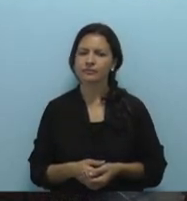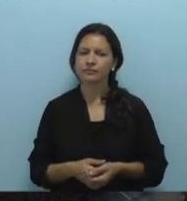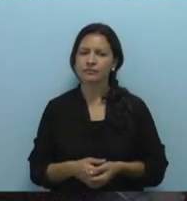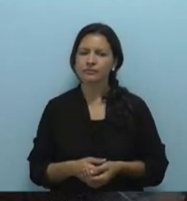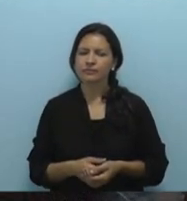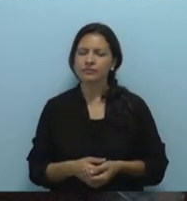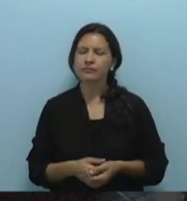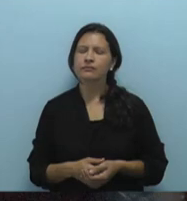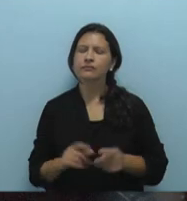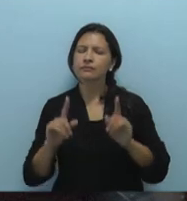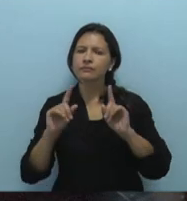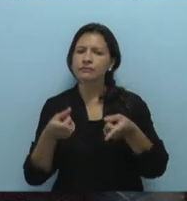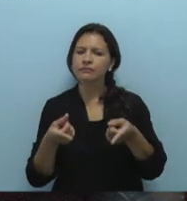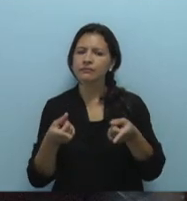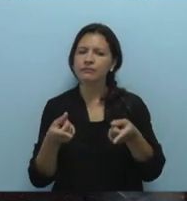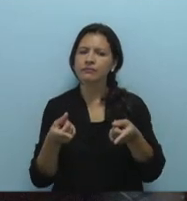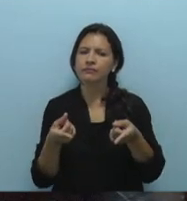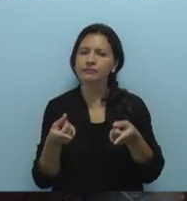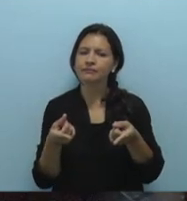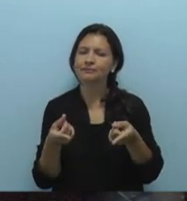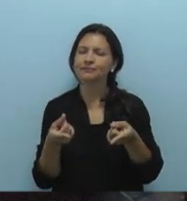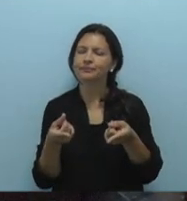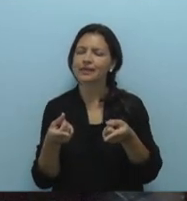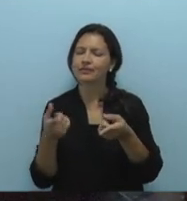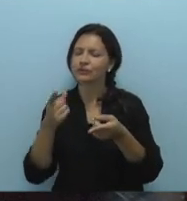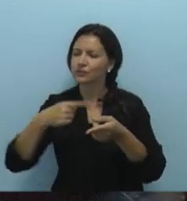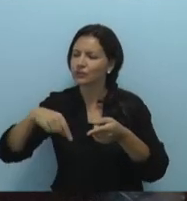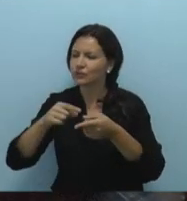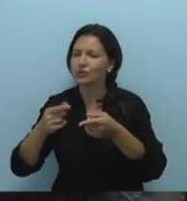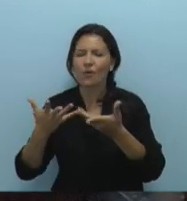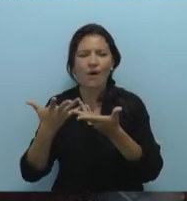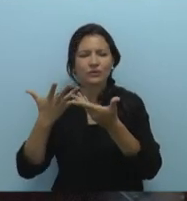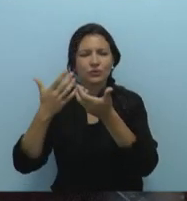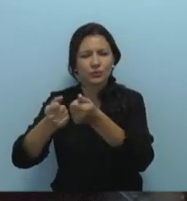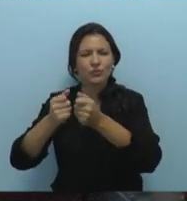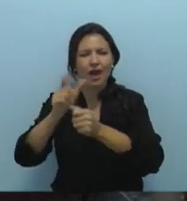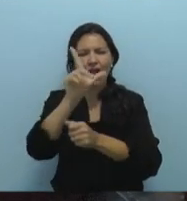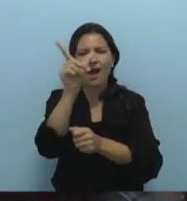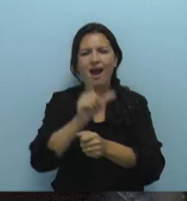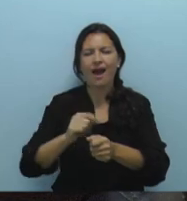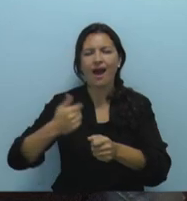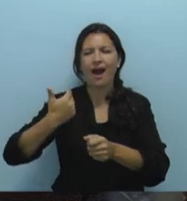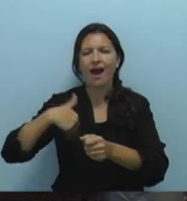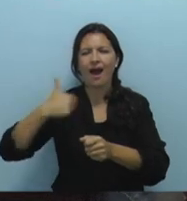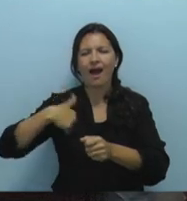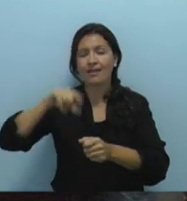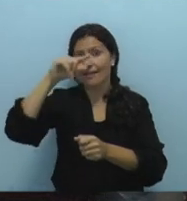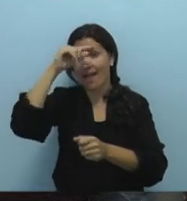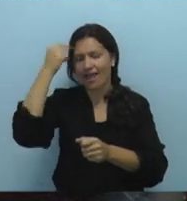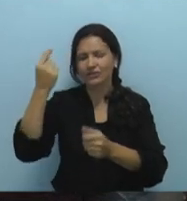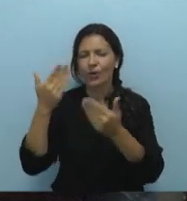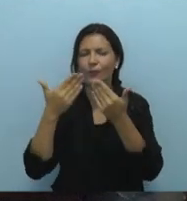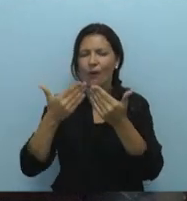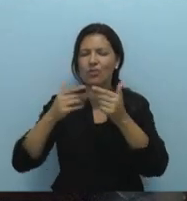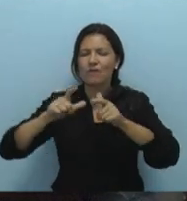ella, contribuir a la grandeza de nuestra nación. Por eso hoy lo que queremos hacer fundamentalmente es